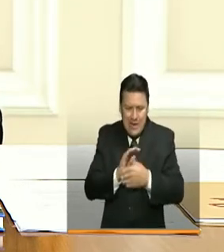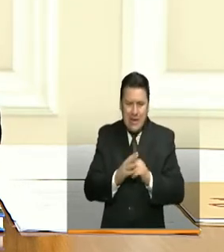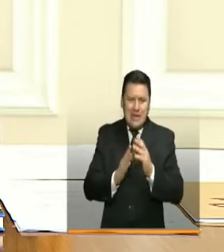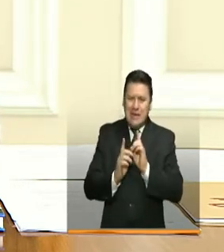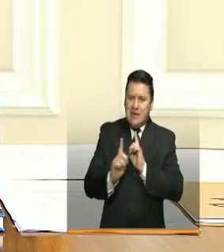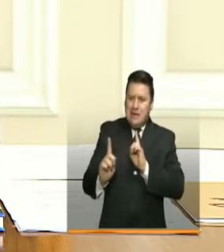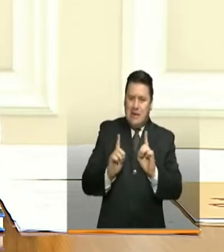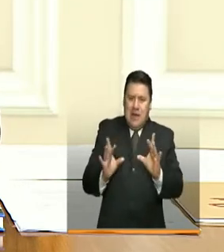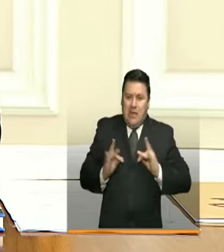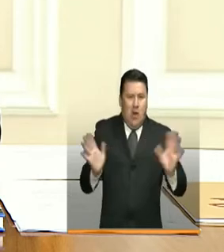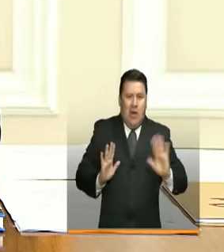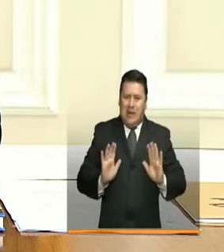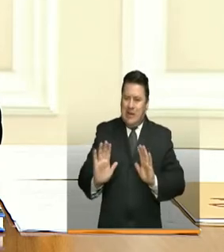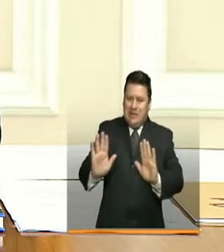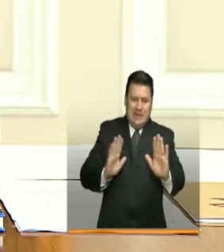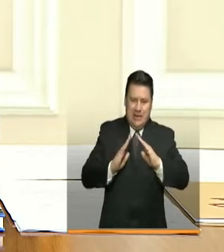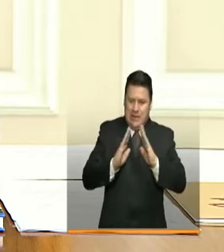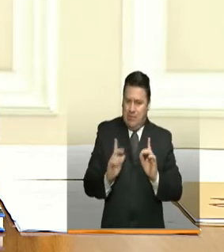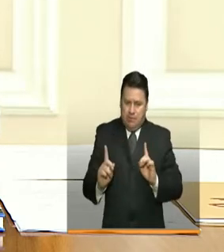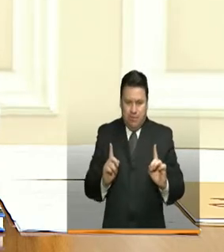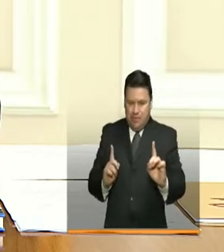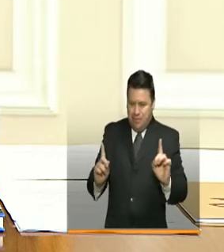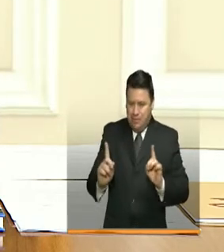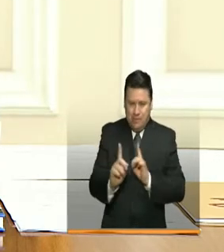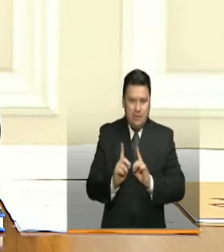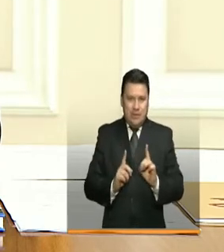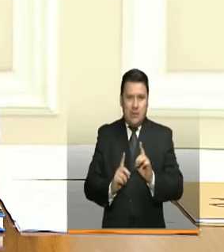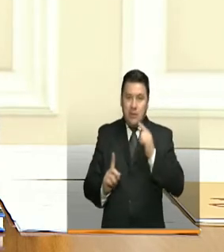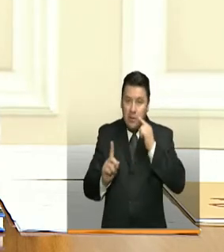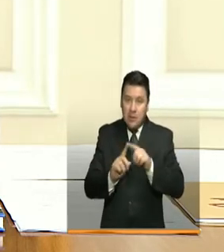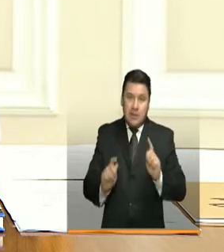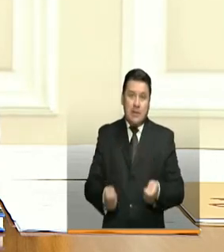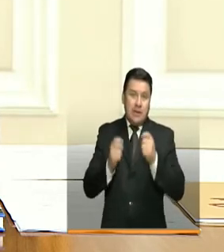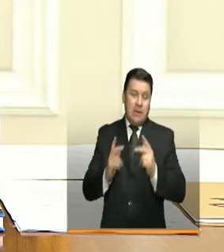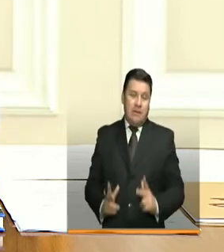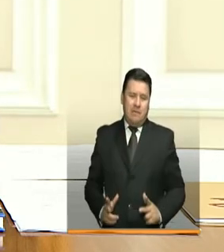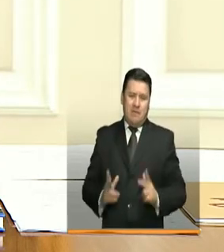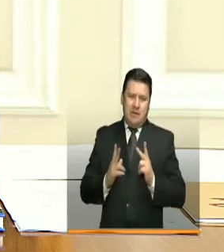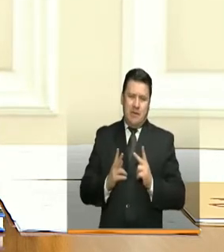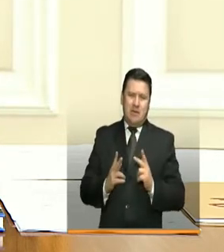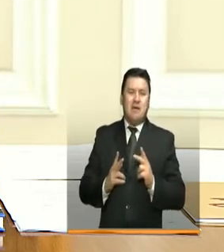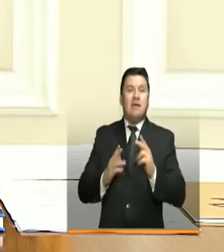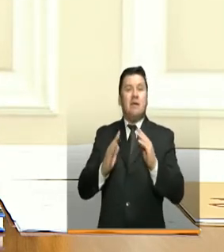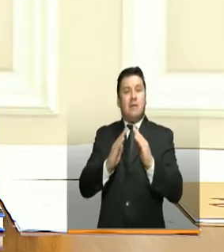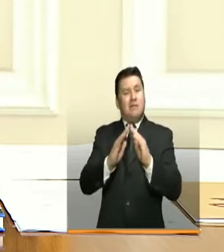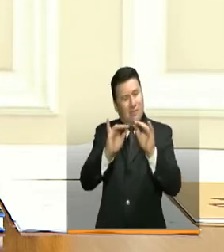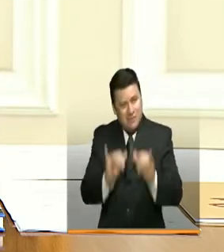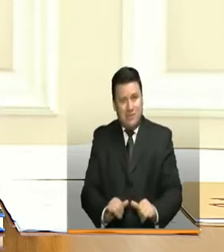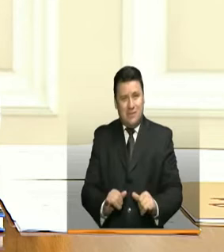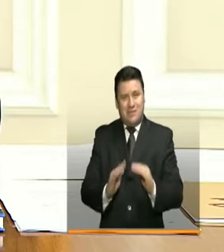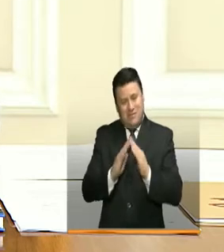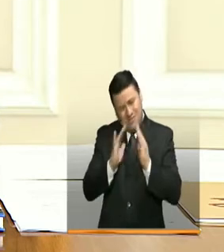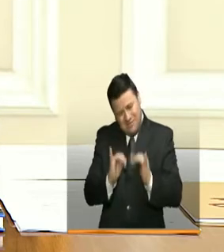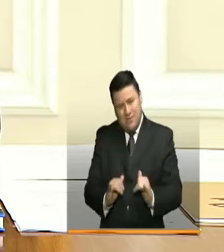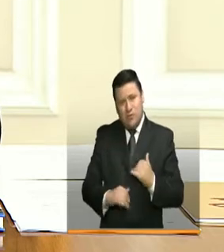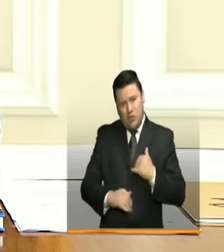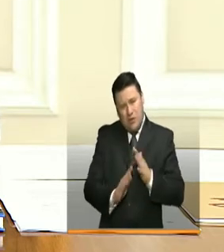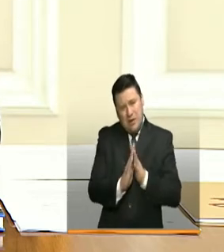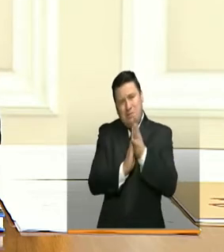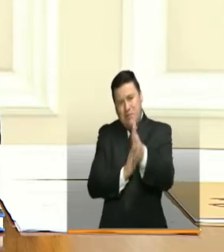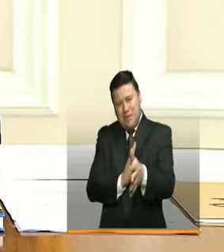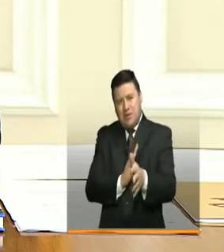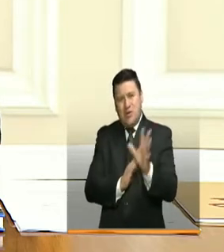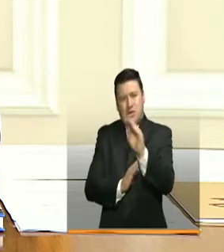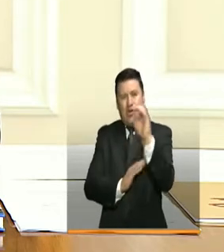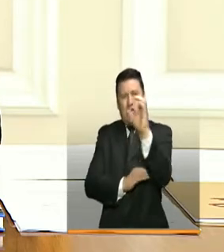de distanciamiento, y con eso estamos salvando vidas. Quedémonos en casa. Ese es el mensaje